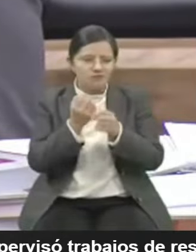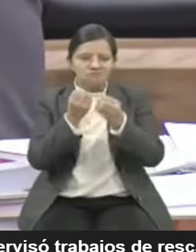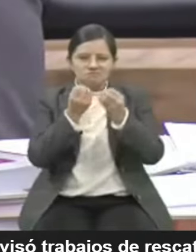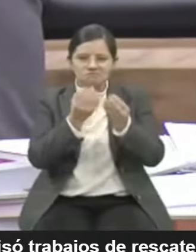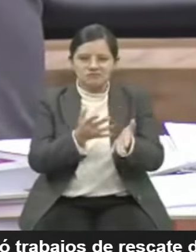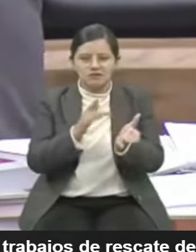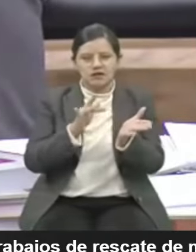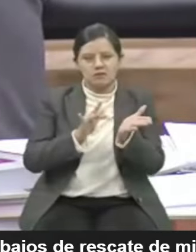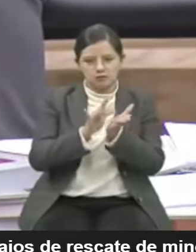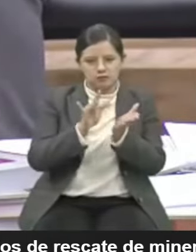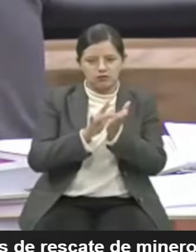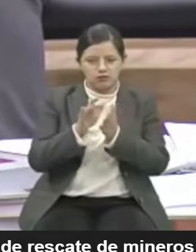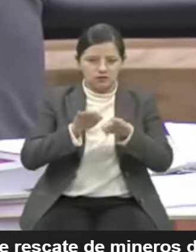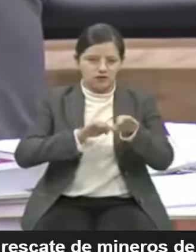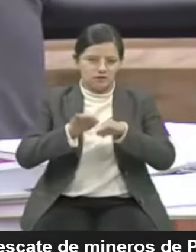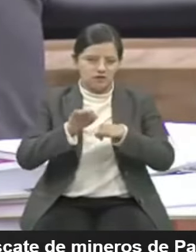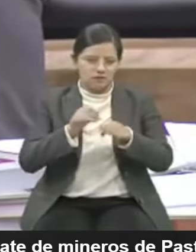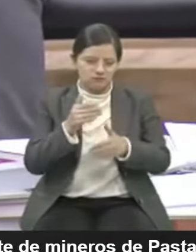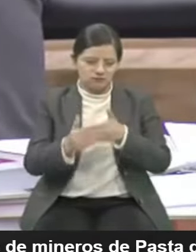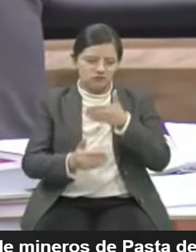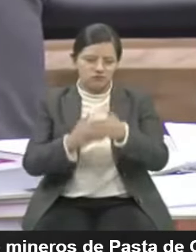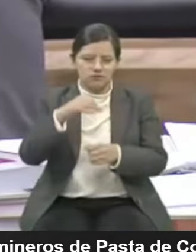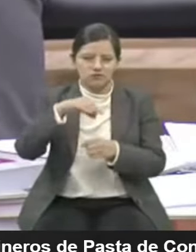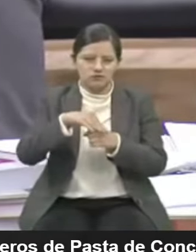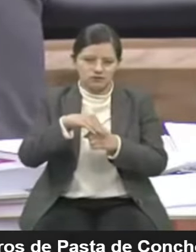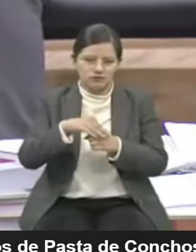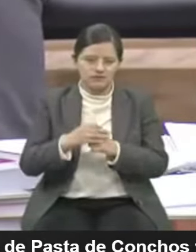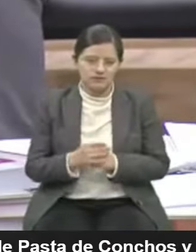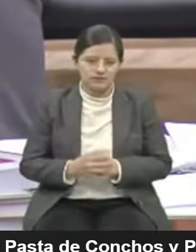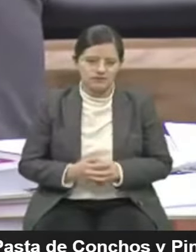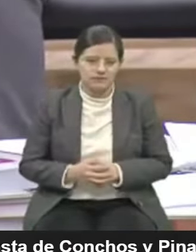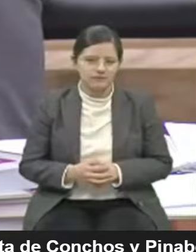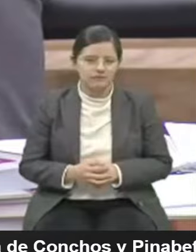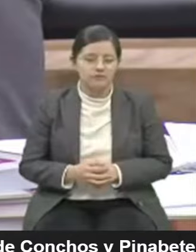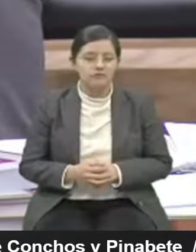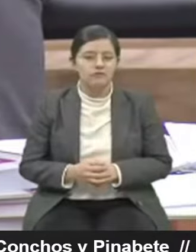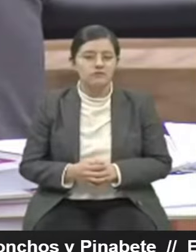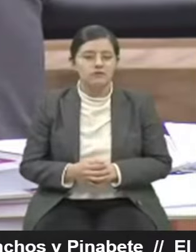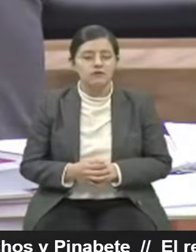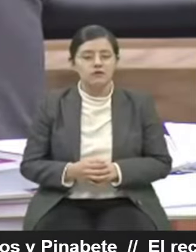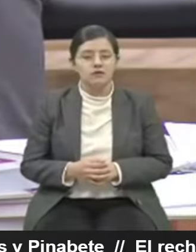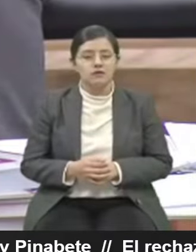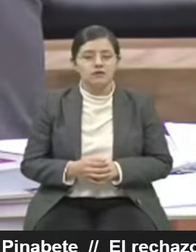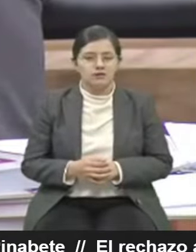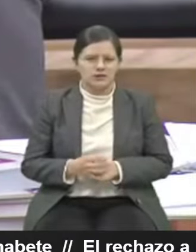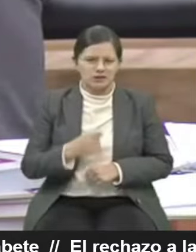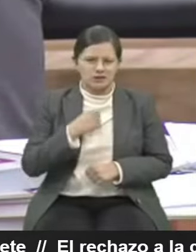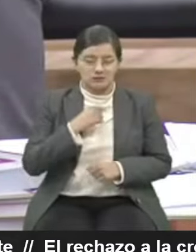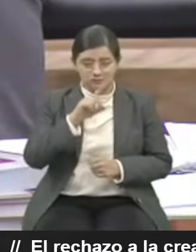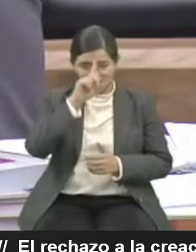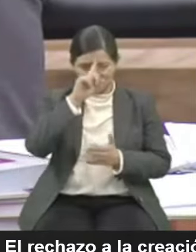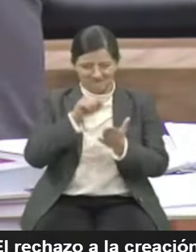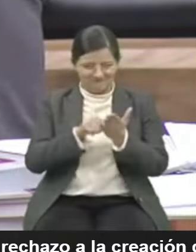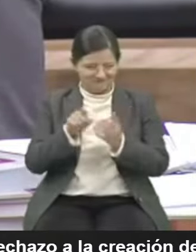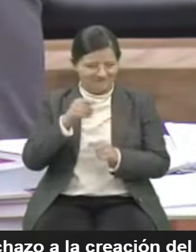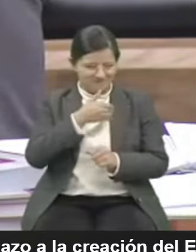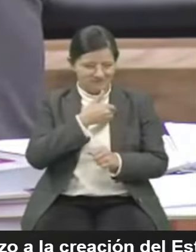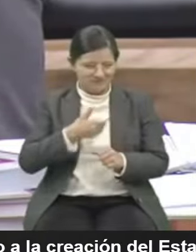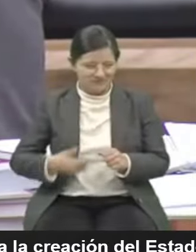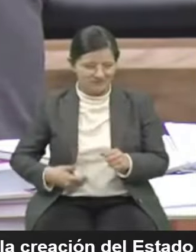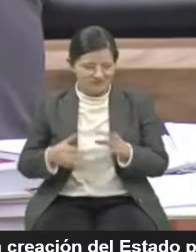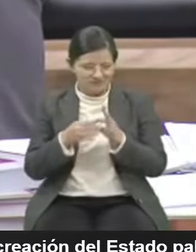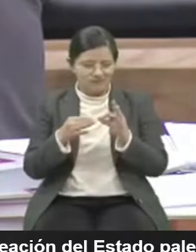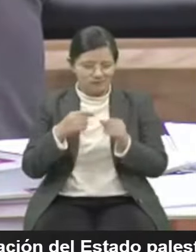trabajo de la integridad electoral me parece que en algo coincido con la presidenta que